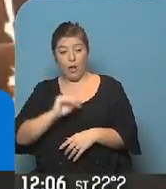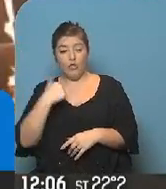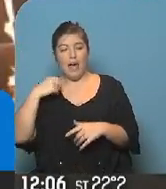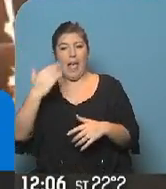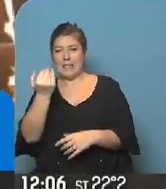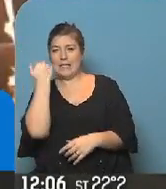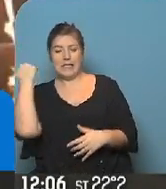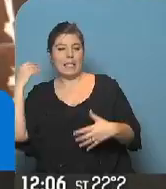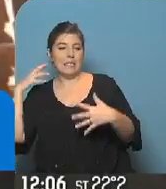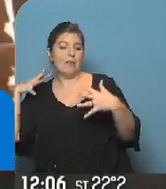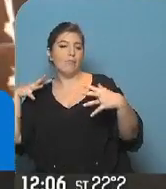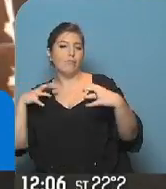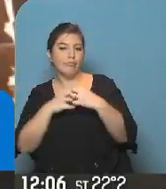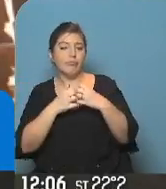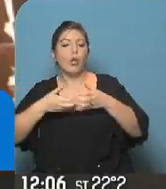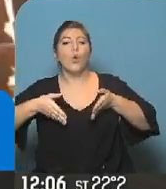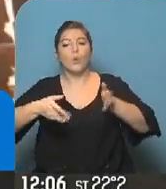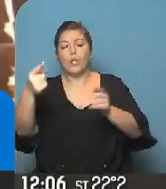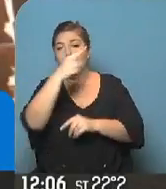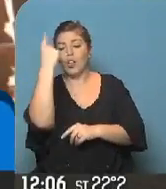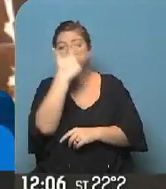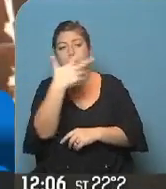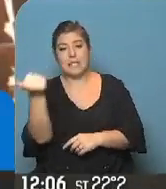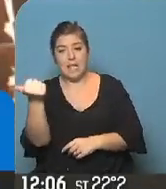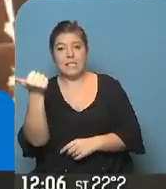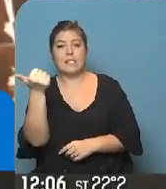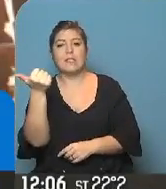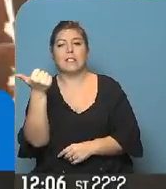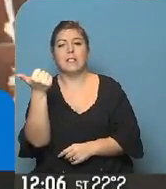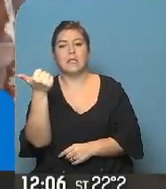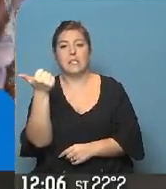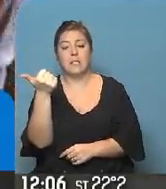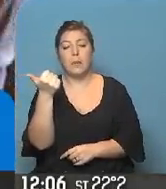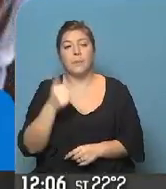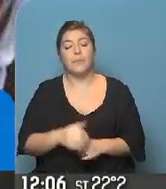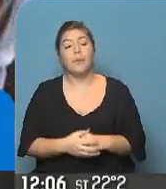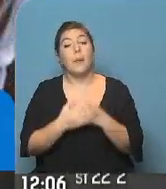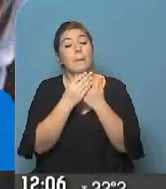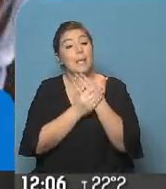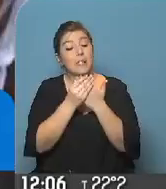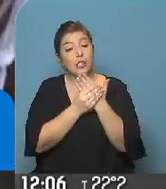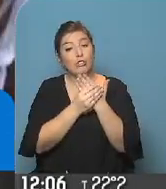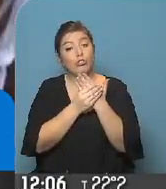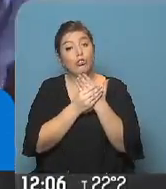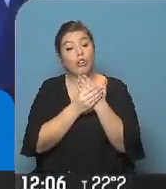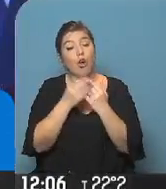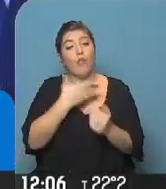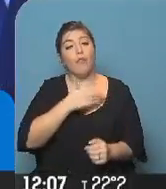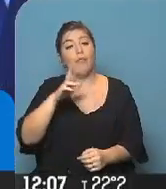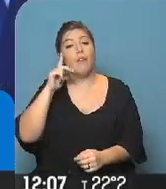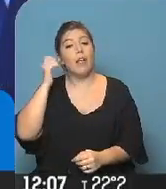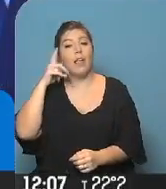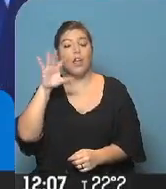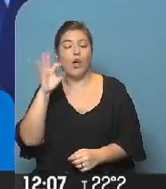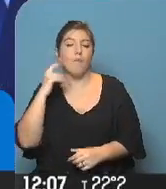automovilístico en la ruta nacional 36 el ministro del interior rogelio frigerio fue la